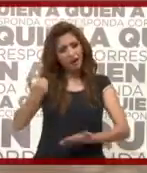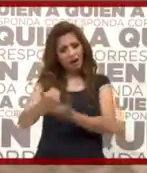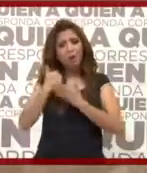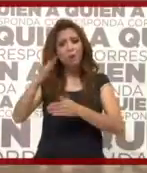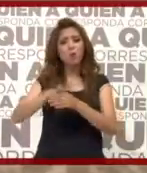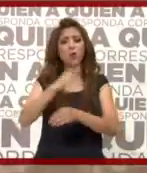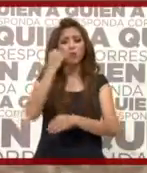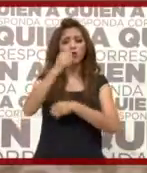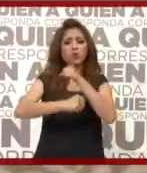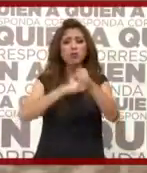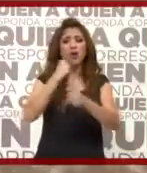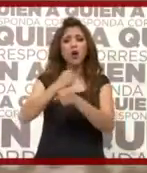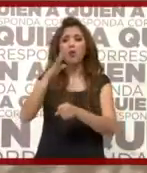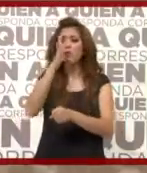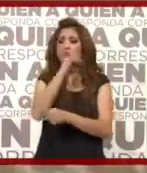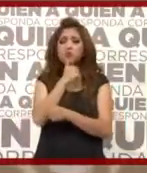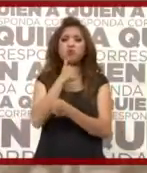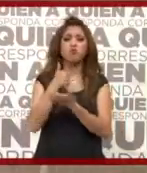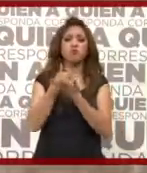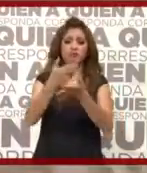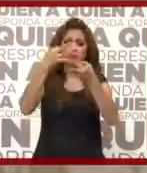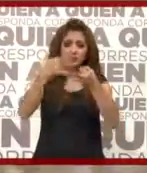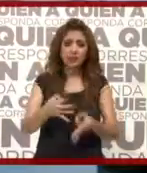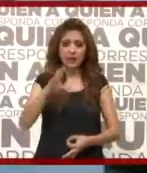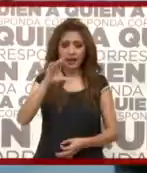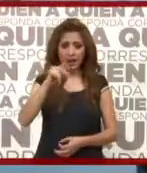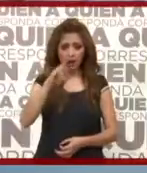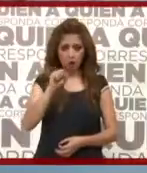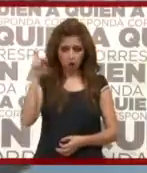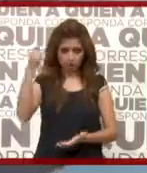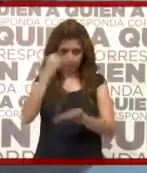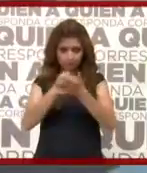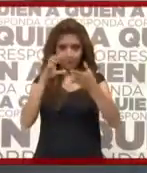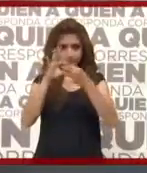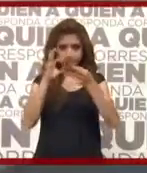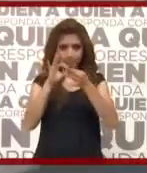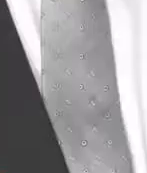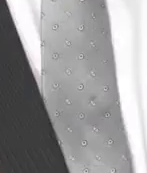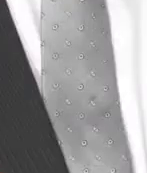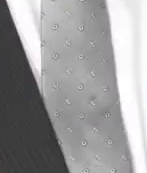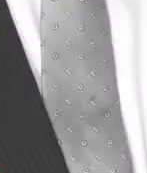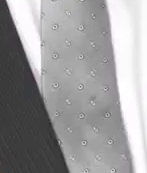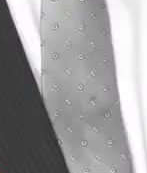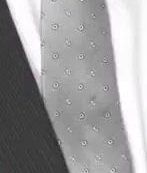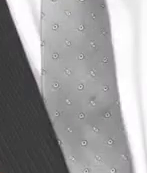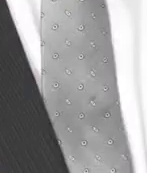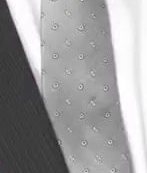años sin que le puedan dar solución. Carlos Carpizo Terrones, a quien corresponda.